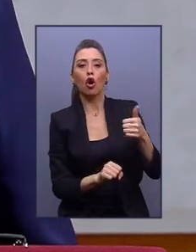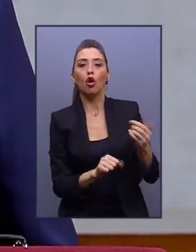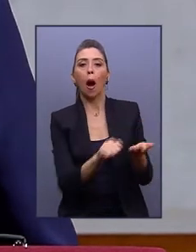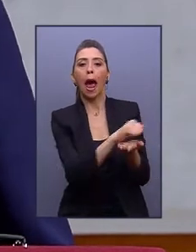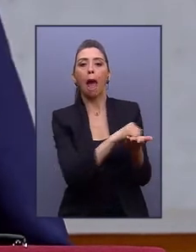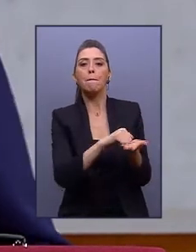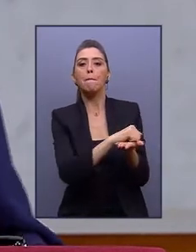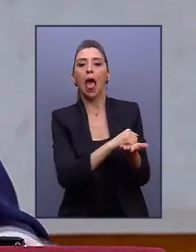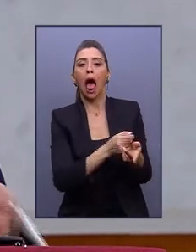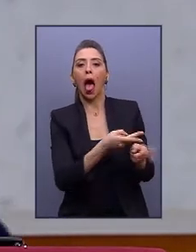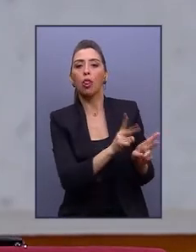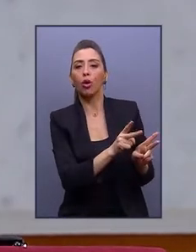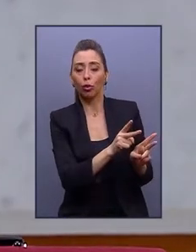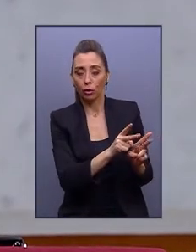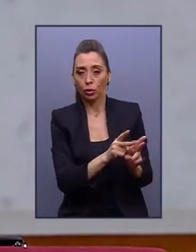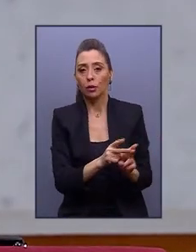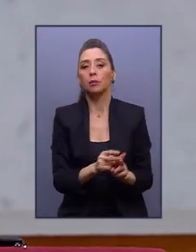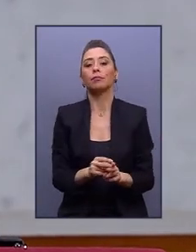empleados.